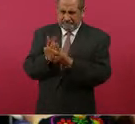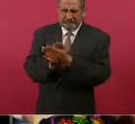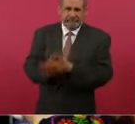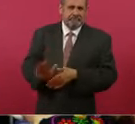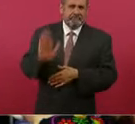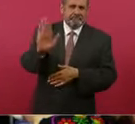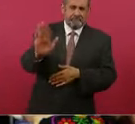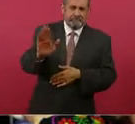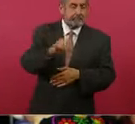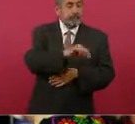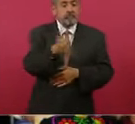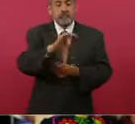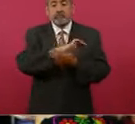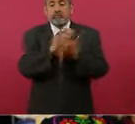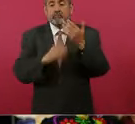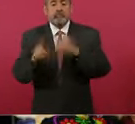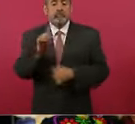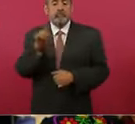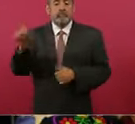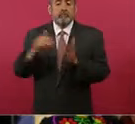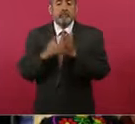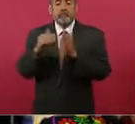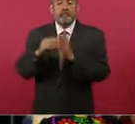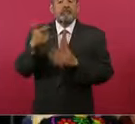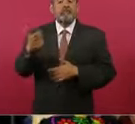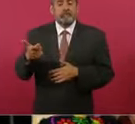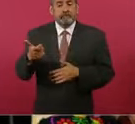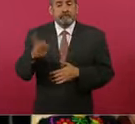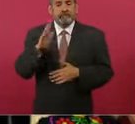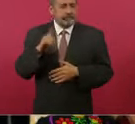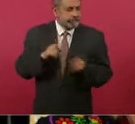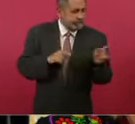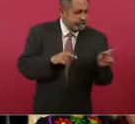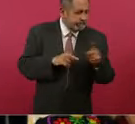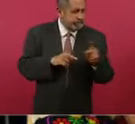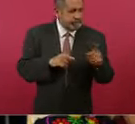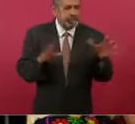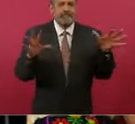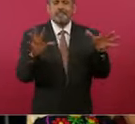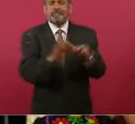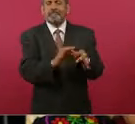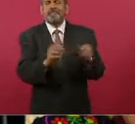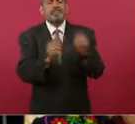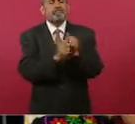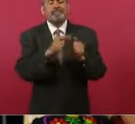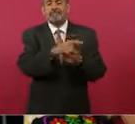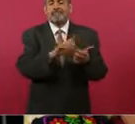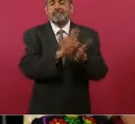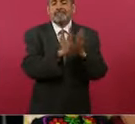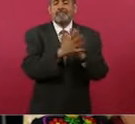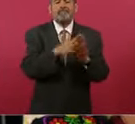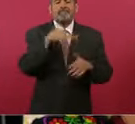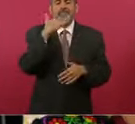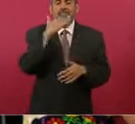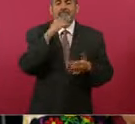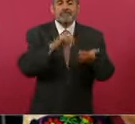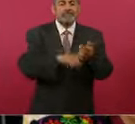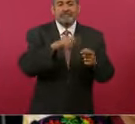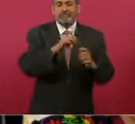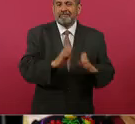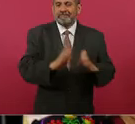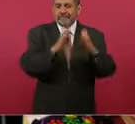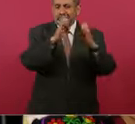y otro contrato de 100 millones de pesos donde ya relacionamos al cártel inmobiliario con la renta sobre precio